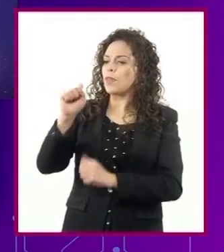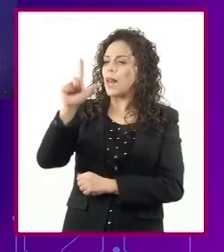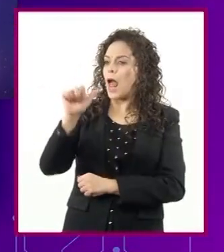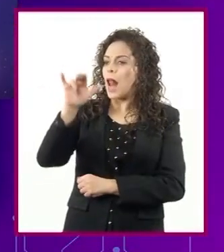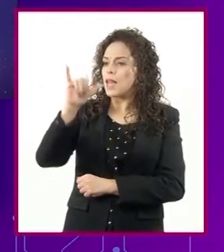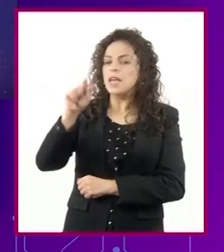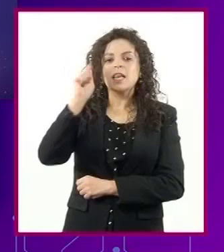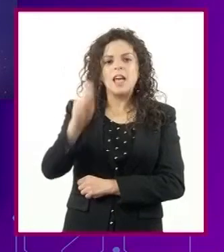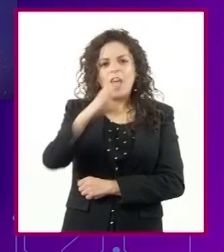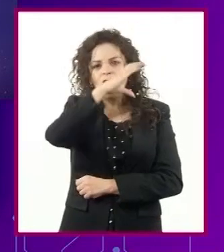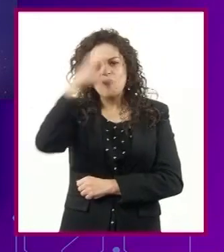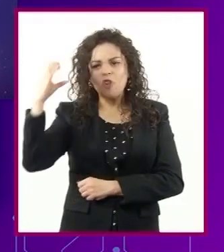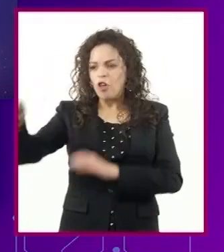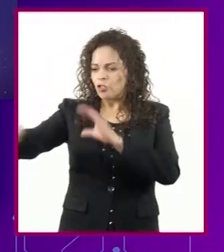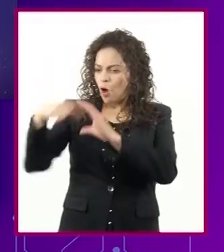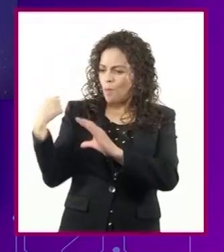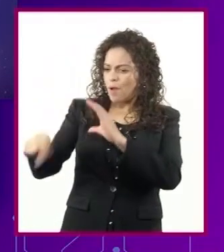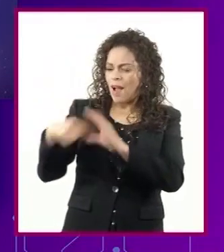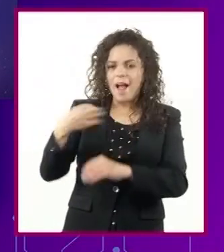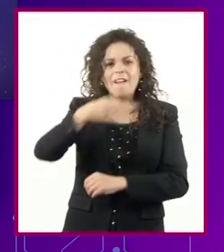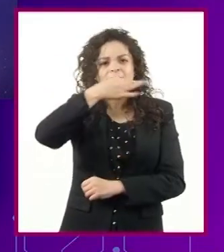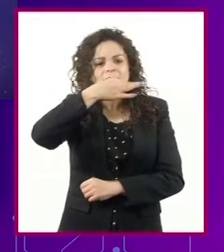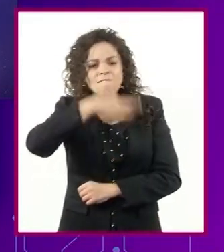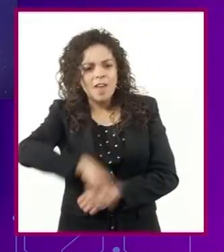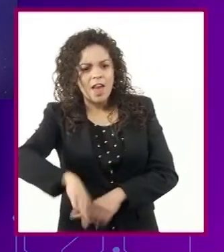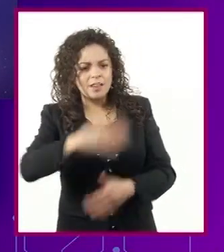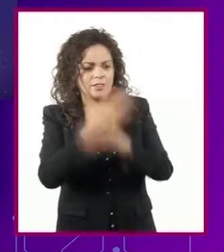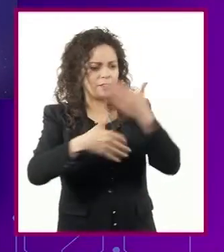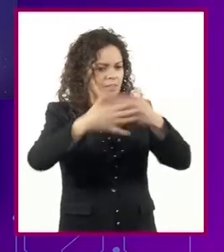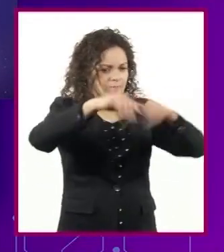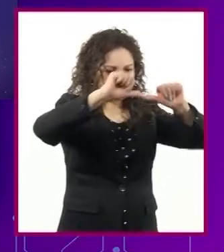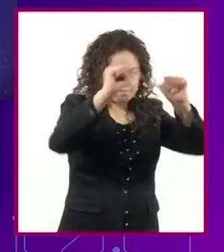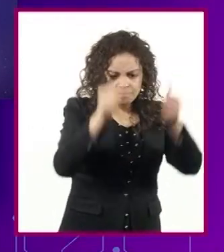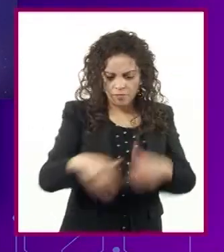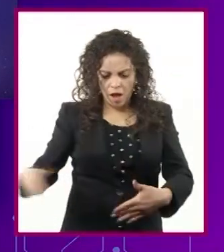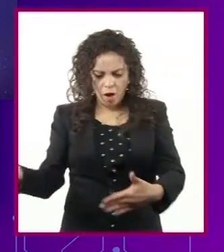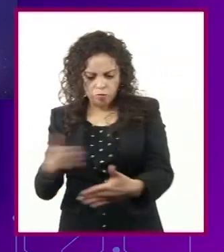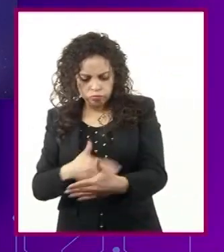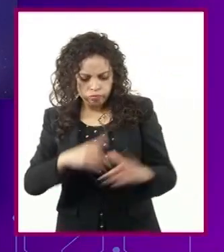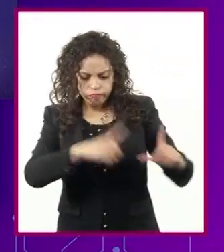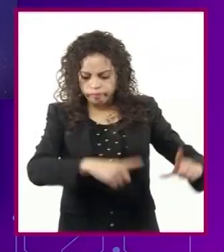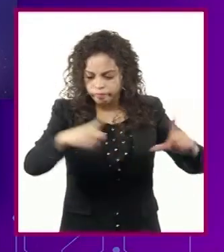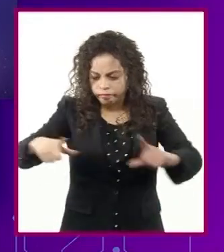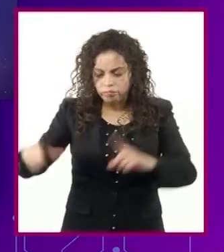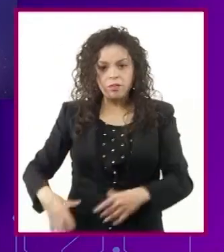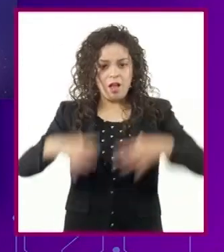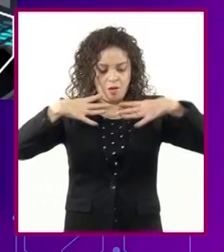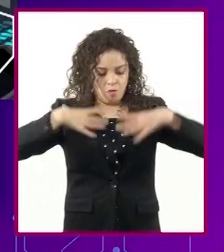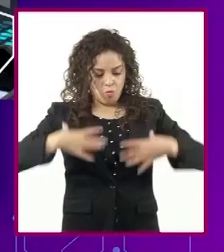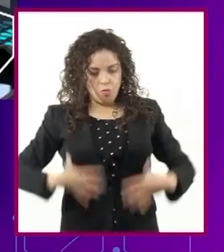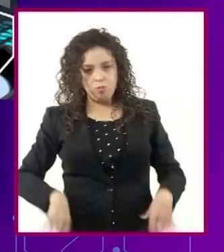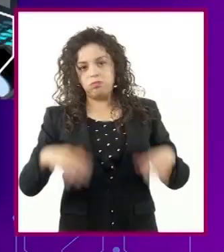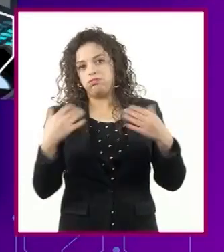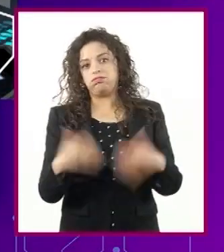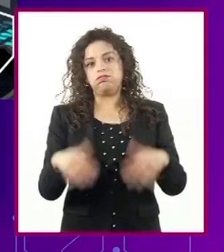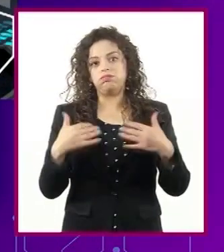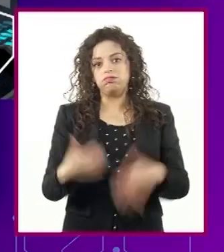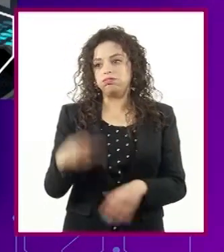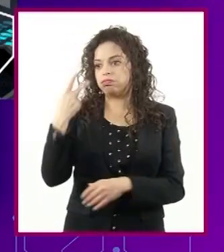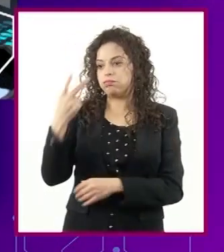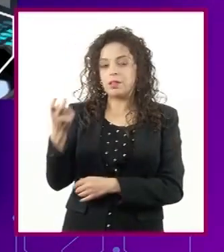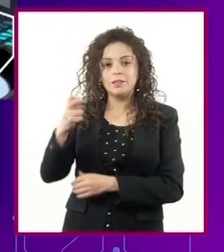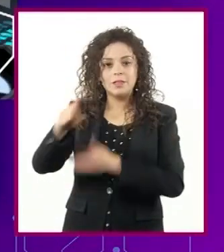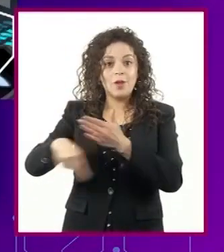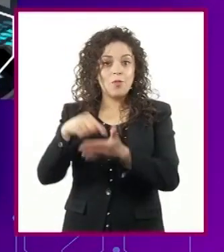nos han enviado. Fiestas, artesanías, platillos y trajes típicos de sus entidades. Son muy